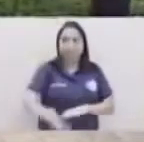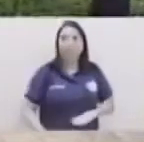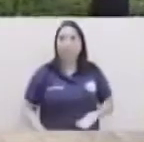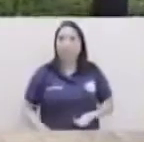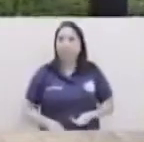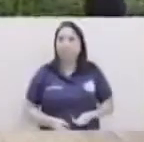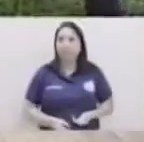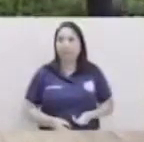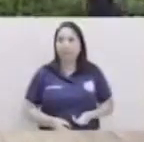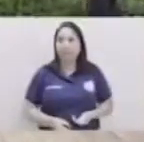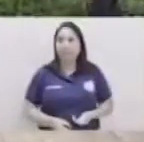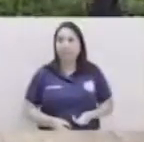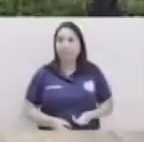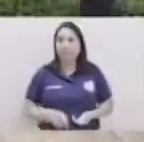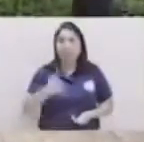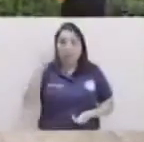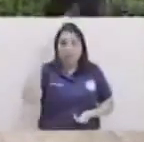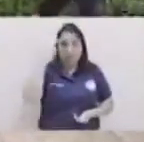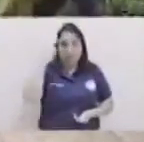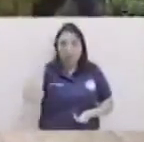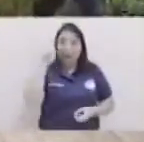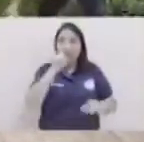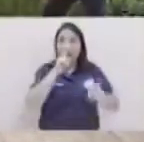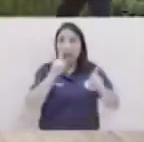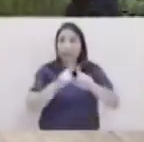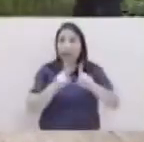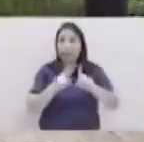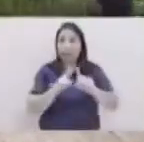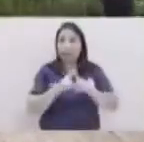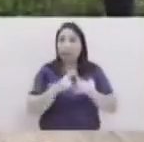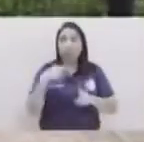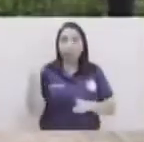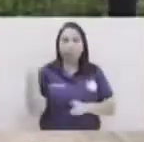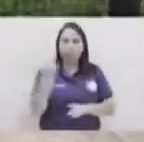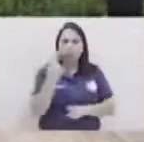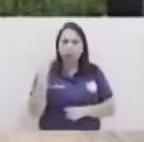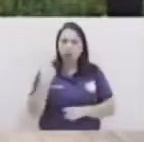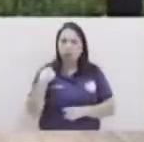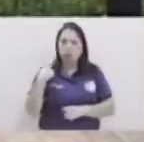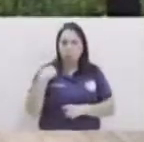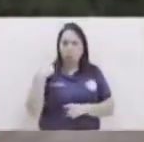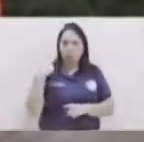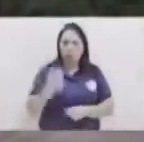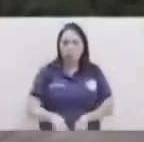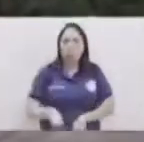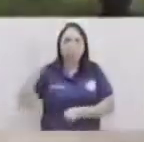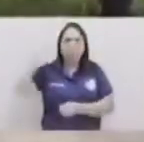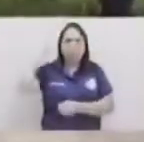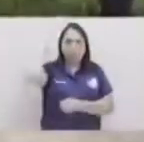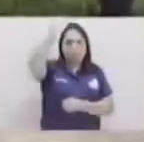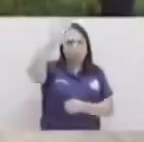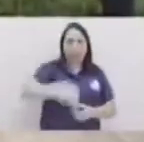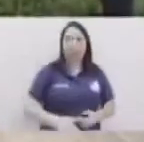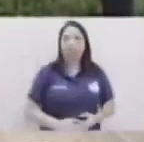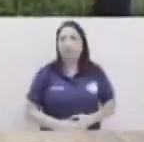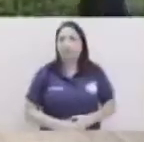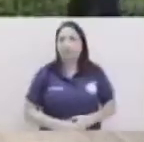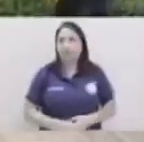¿Listos? Recuérdate, con toda la cara palmar debo de realizar el saque.